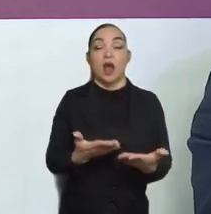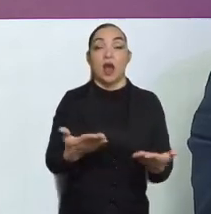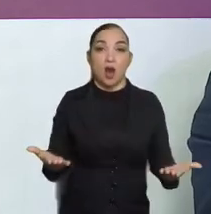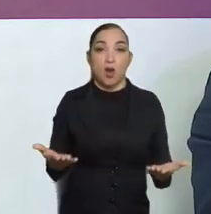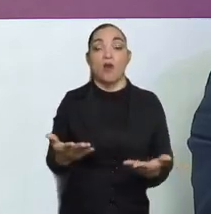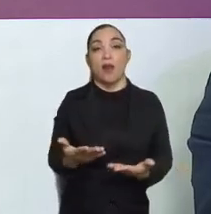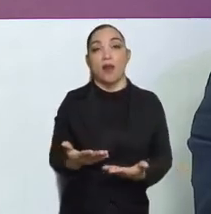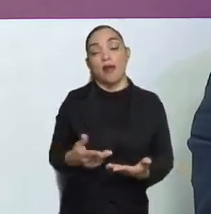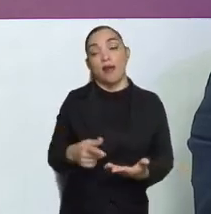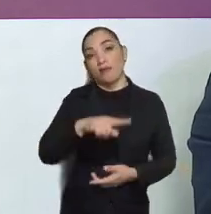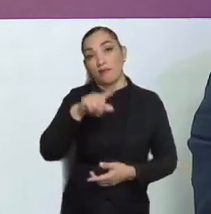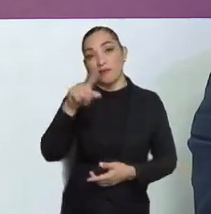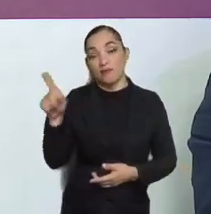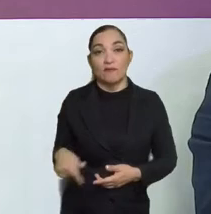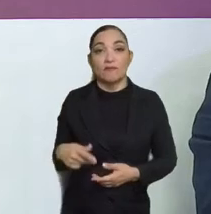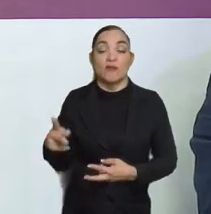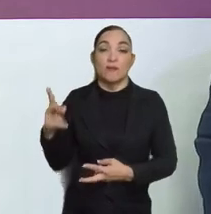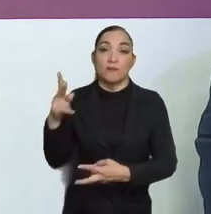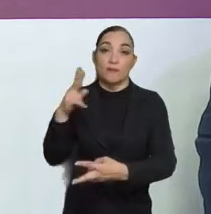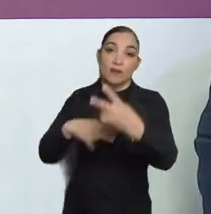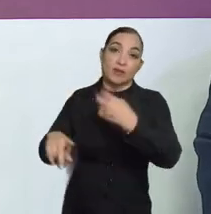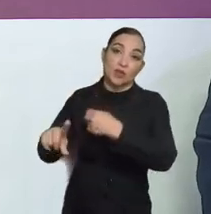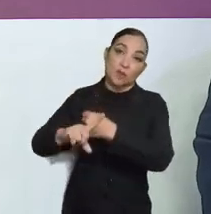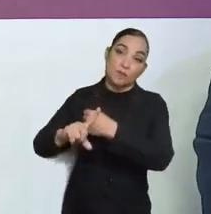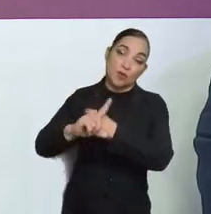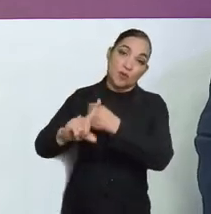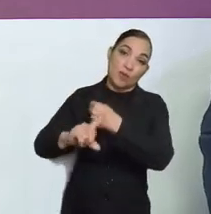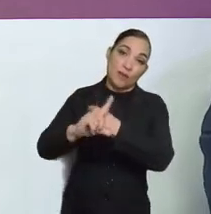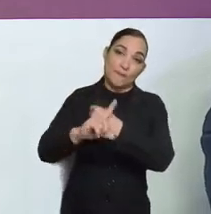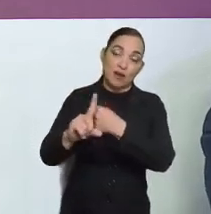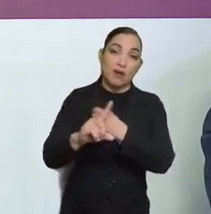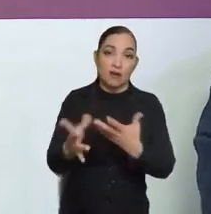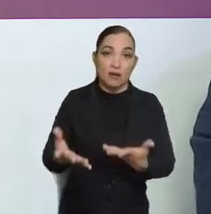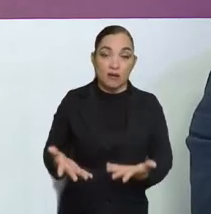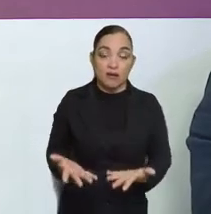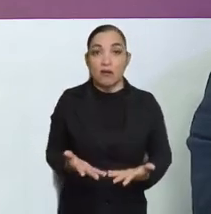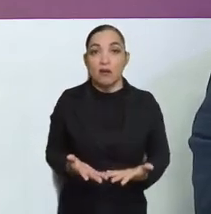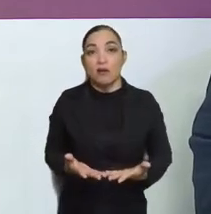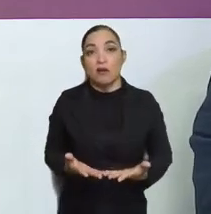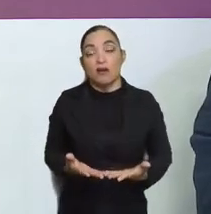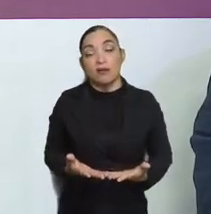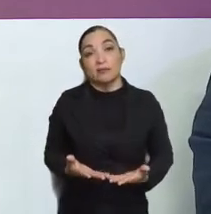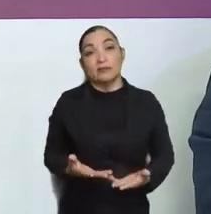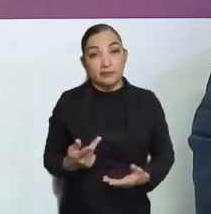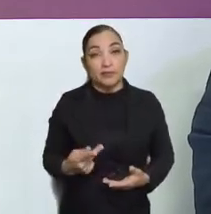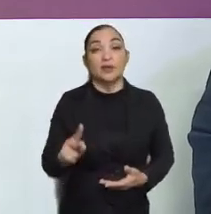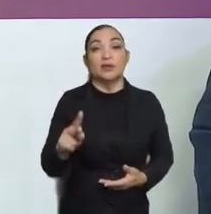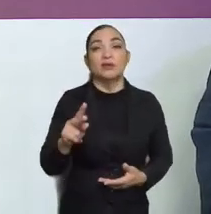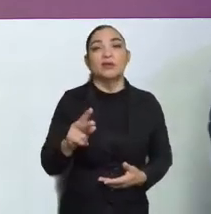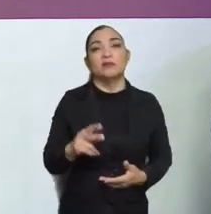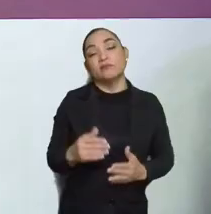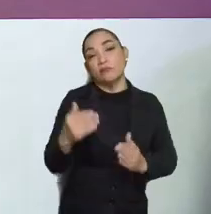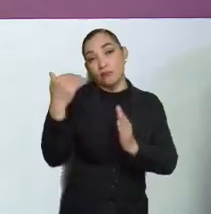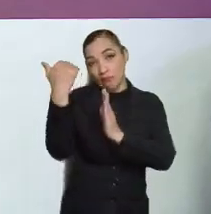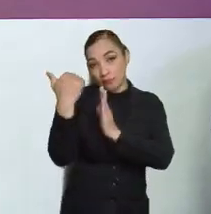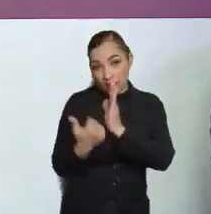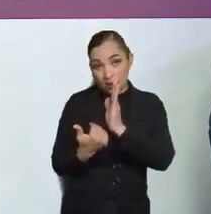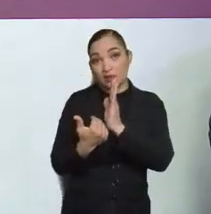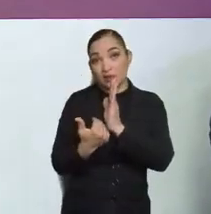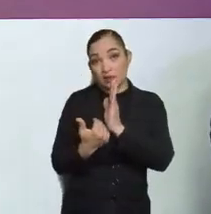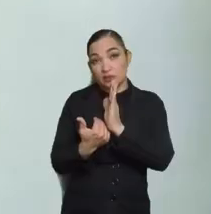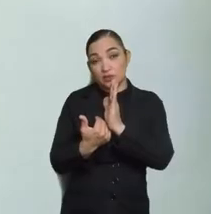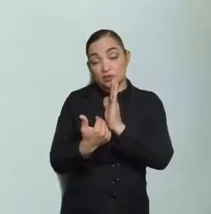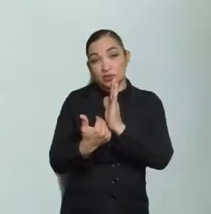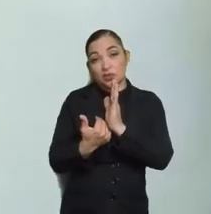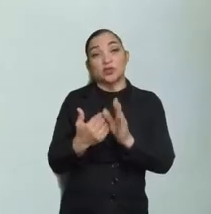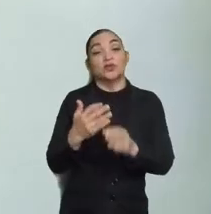no había esto o aquello, ¿no? Pero es mucho menor. En realidad me ocupo de la gran,